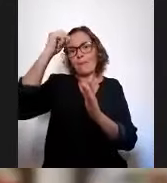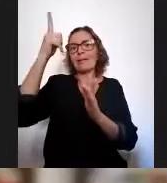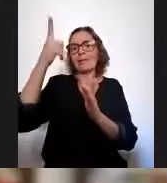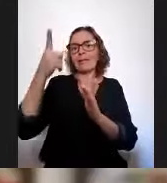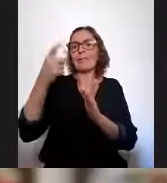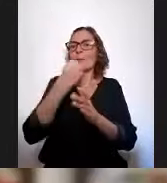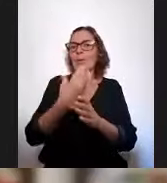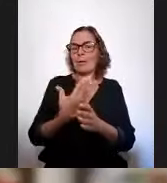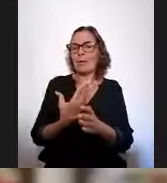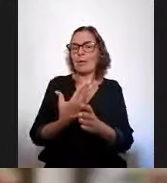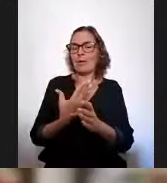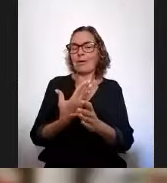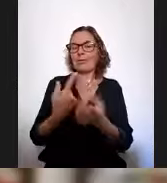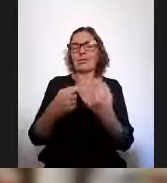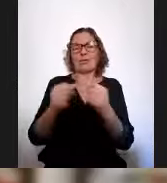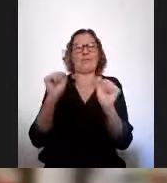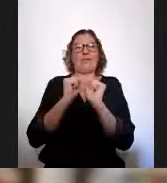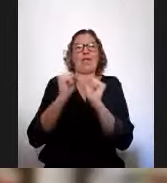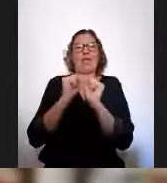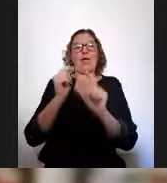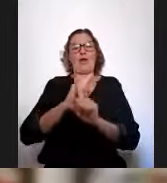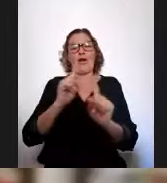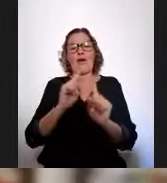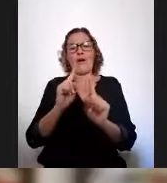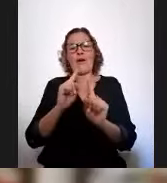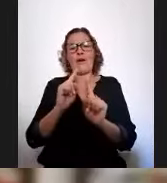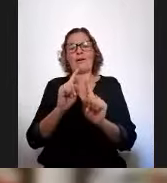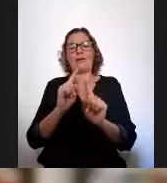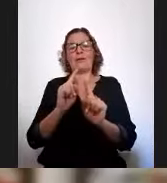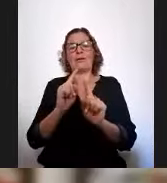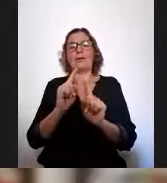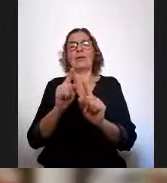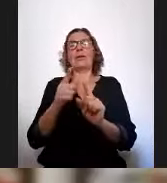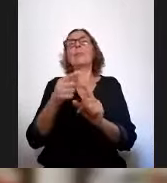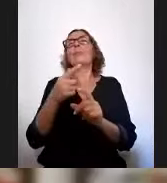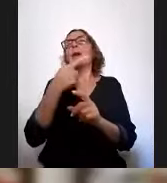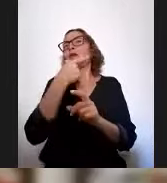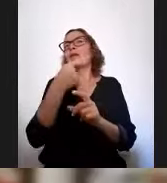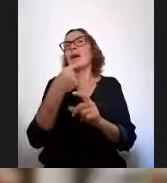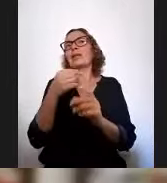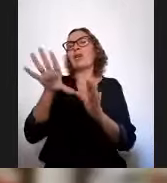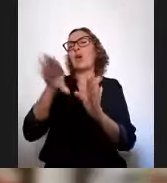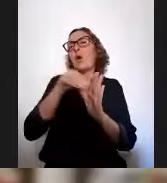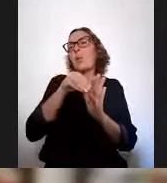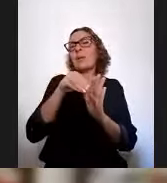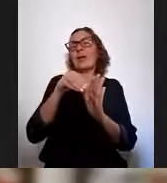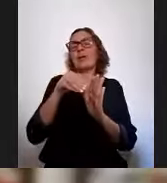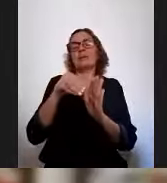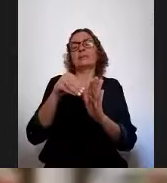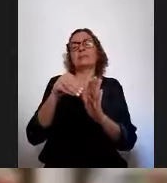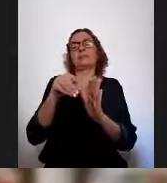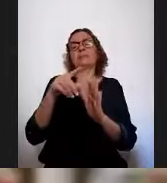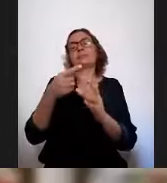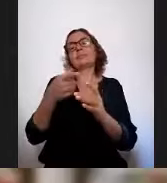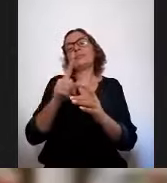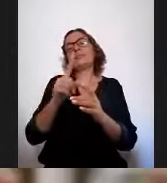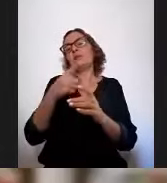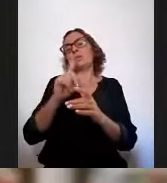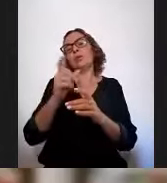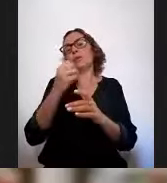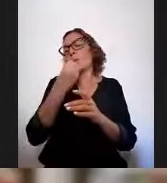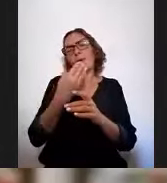mejor. Entonces, no tengas miedo. Si la idea es fácilmente copiable, replicable, no es tan buena